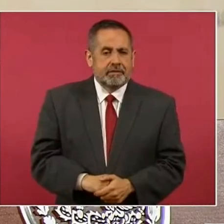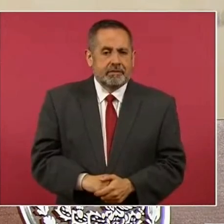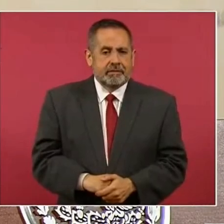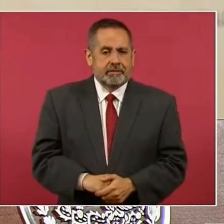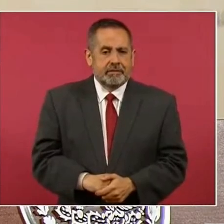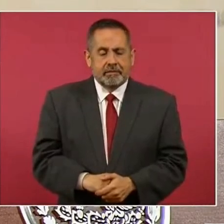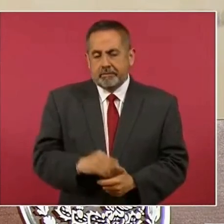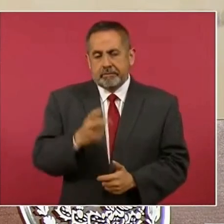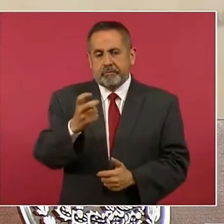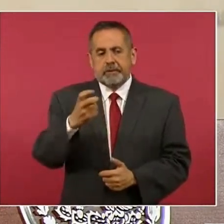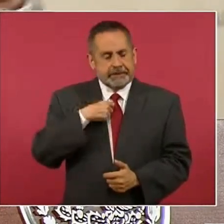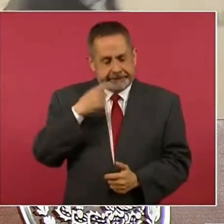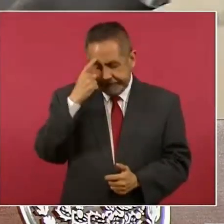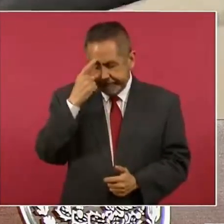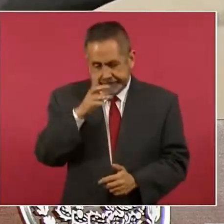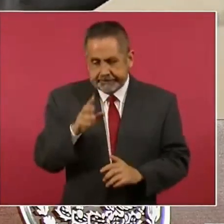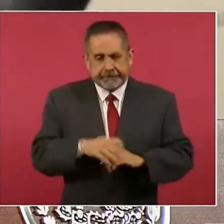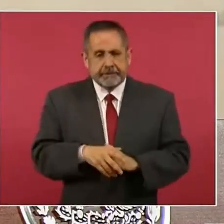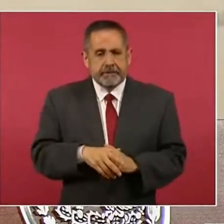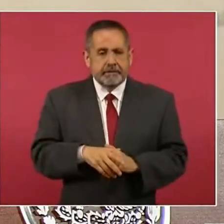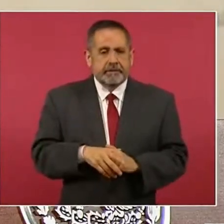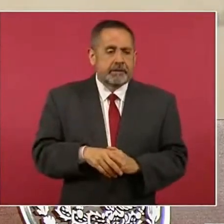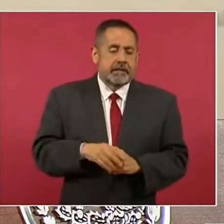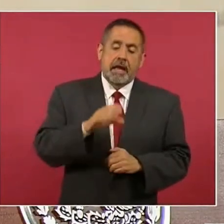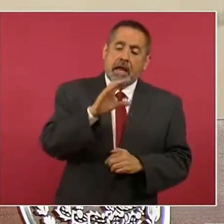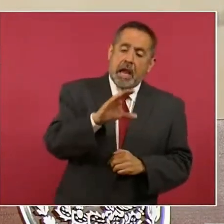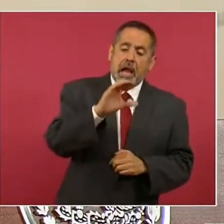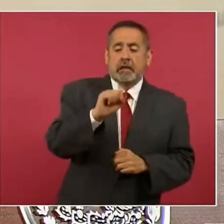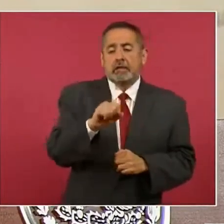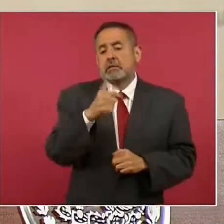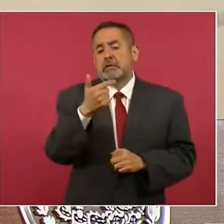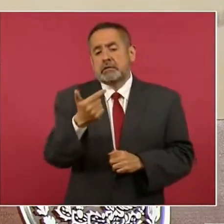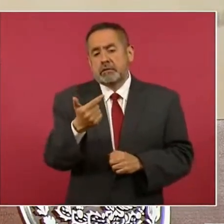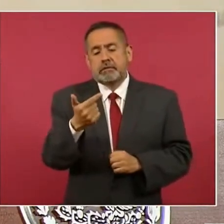Por eso decían, no, es que Salinas,